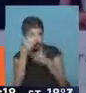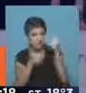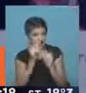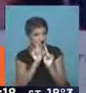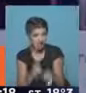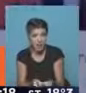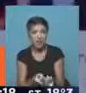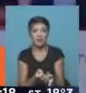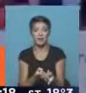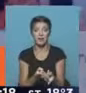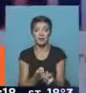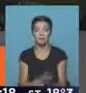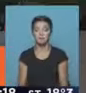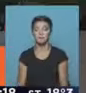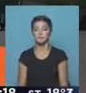de apoyar,